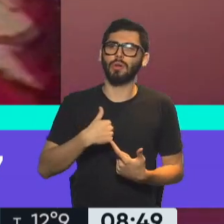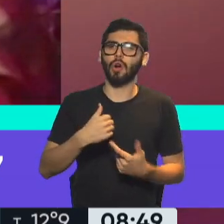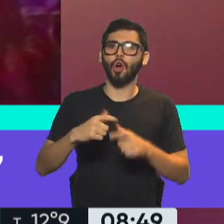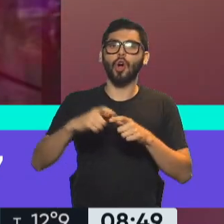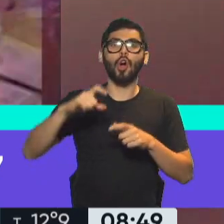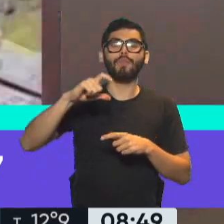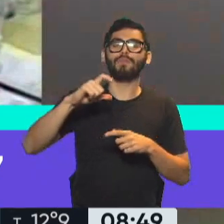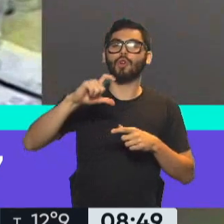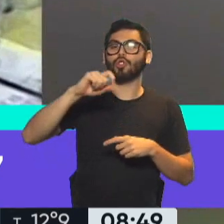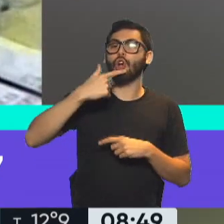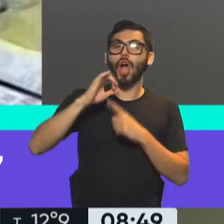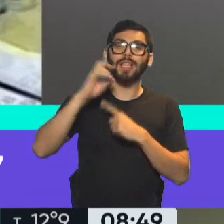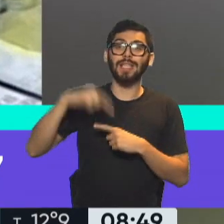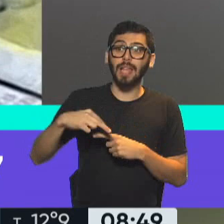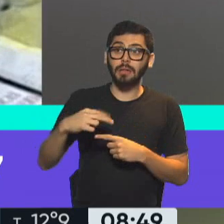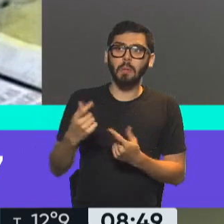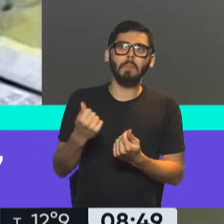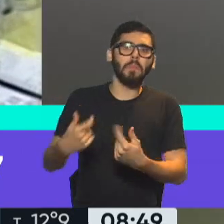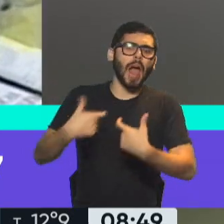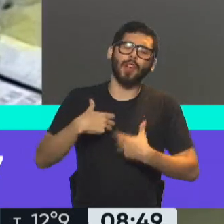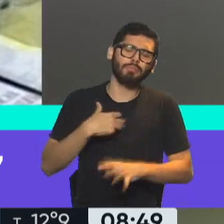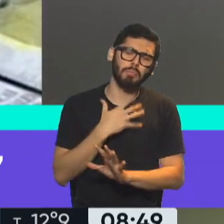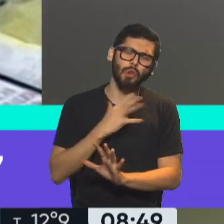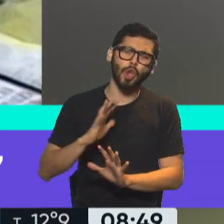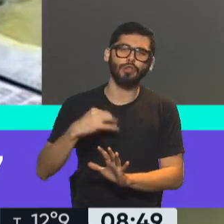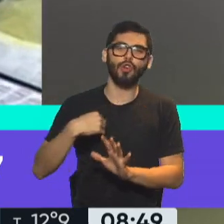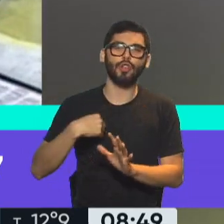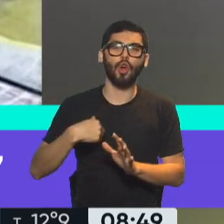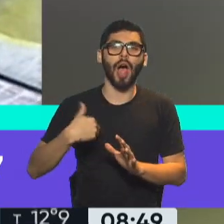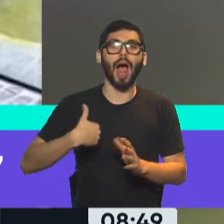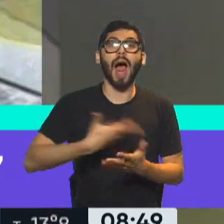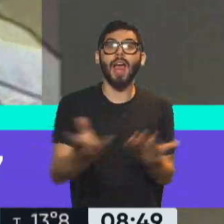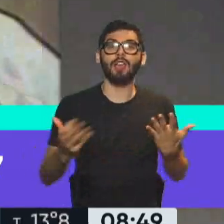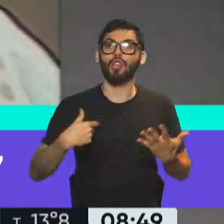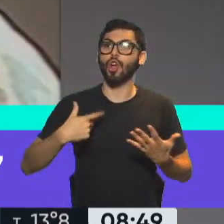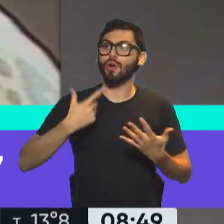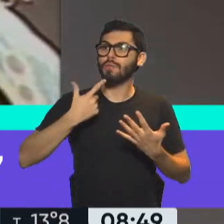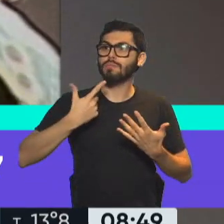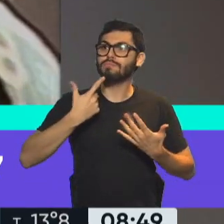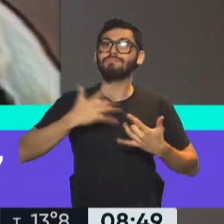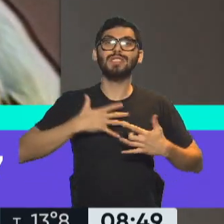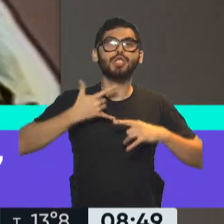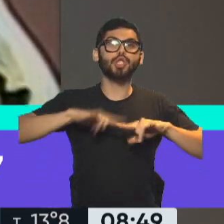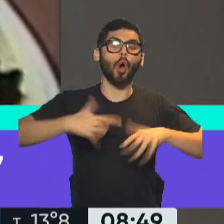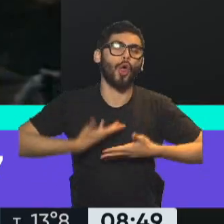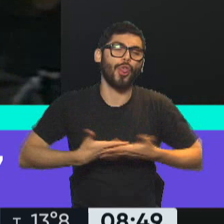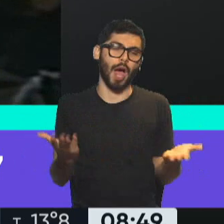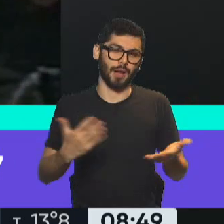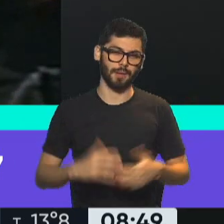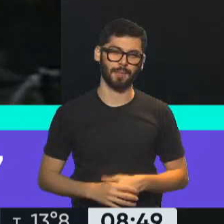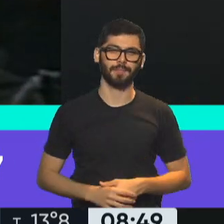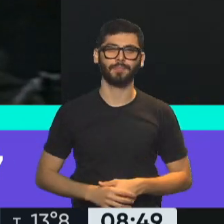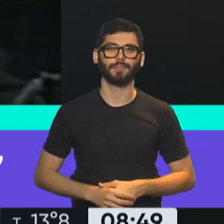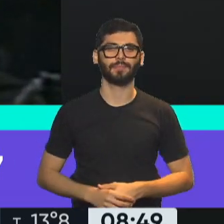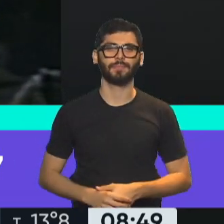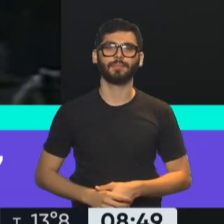Cosquín, vengo a entregarle a la Argentina el mejor espectáculo que yo tengo en este momento. Cuando estés